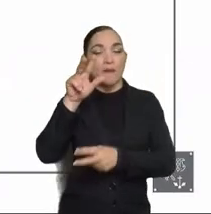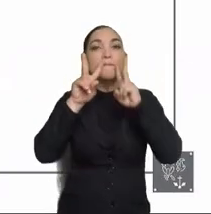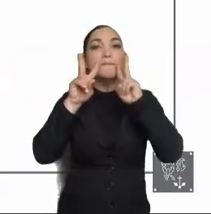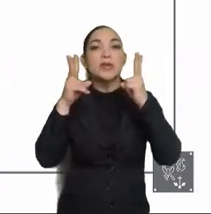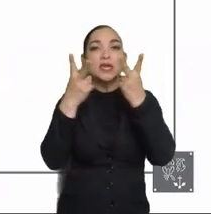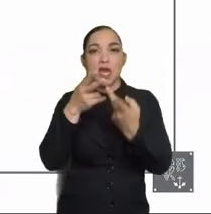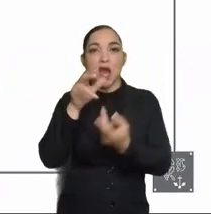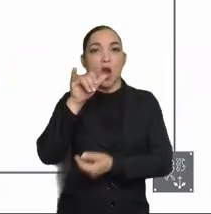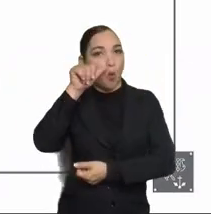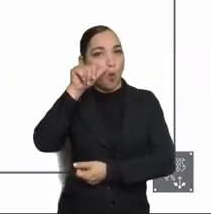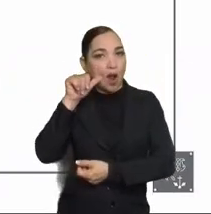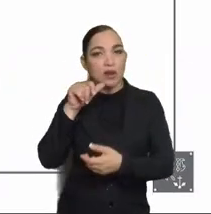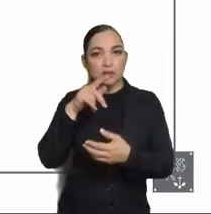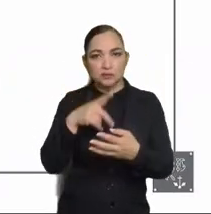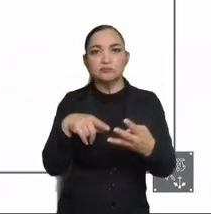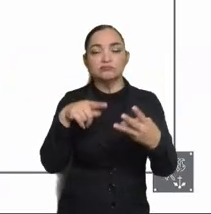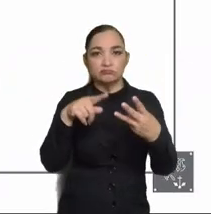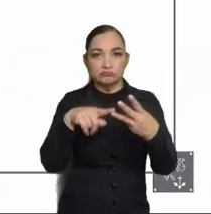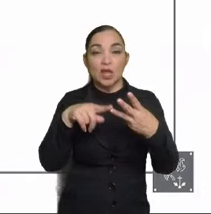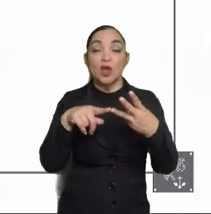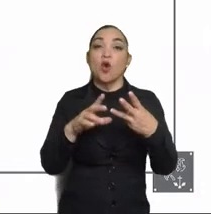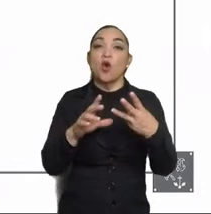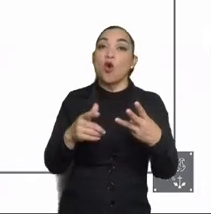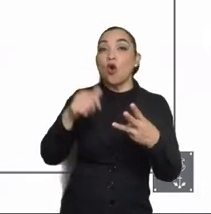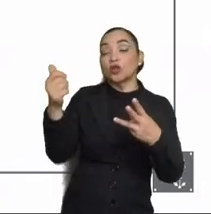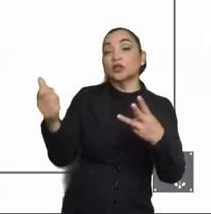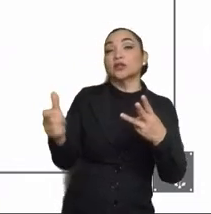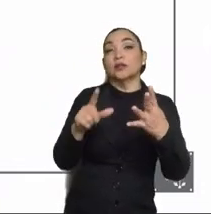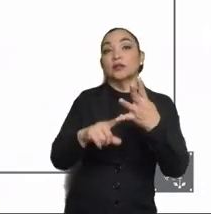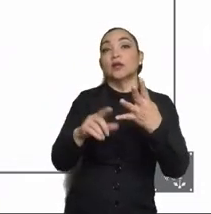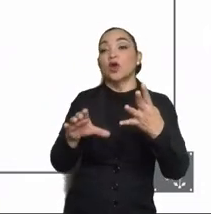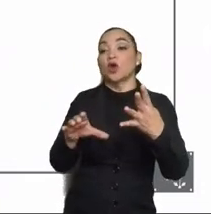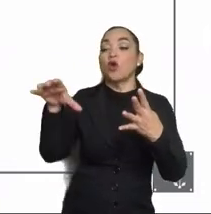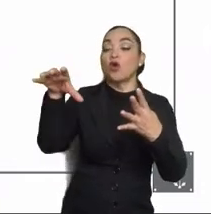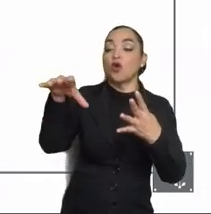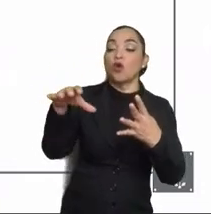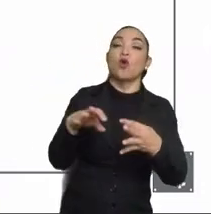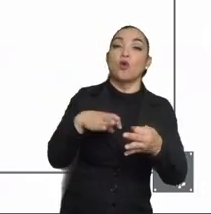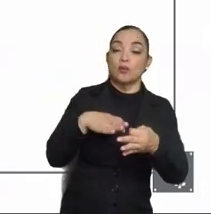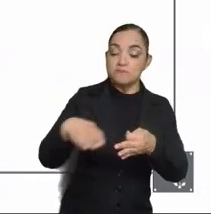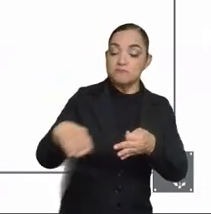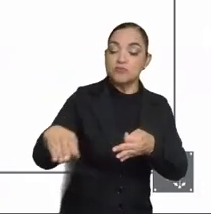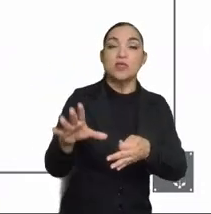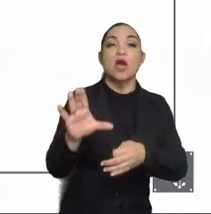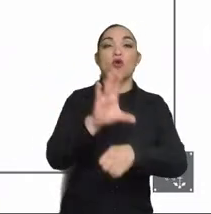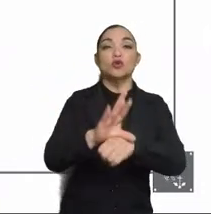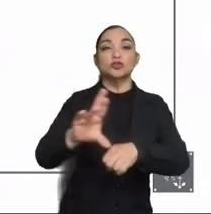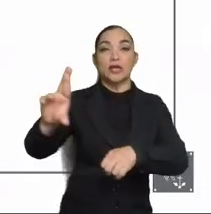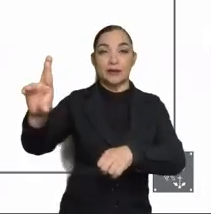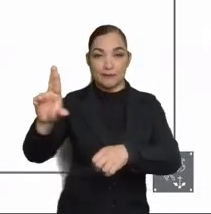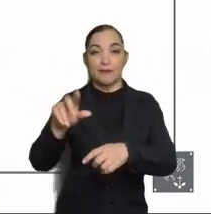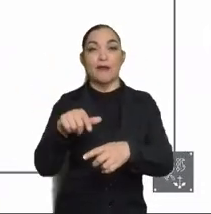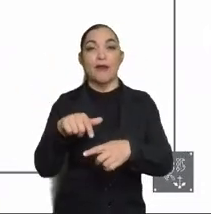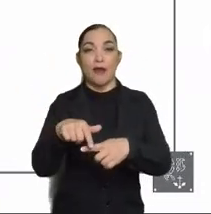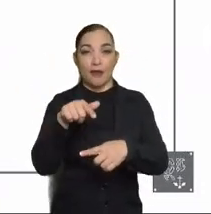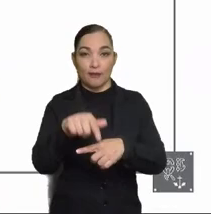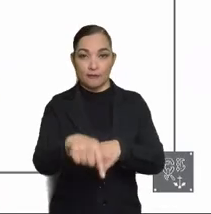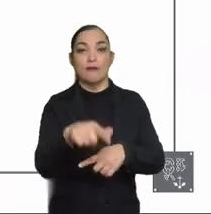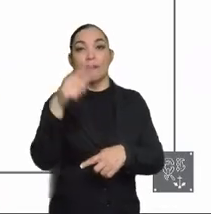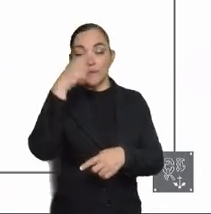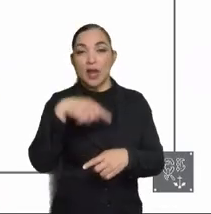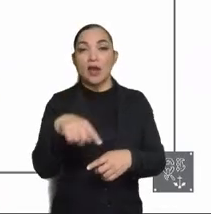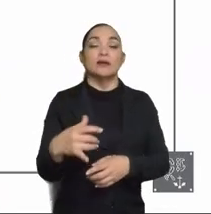y una en la comunidad de Costa Rica, que es la sindicatura de Culiacán, que tiene más llamadas a línea